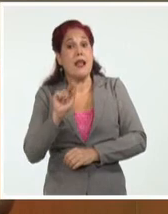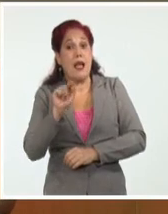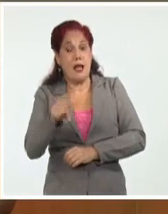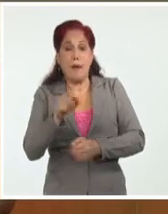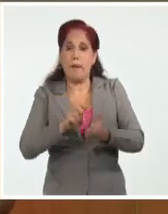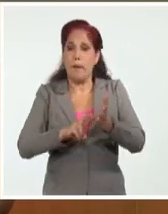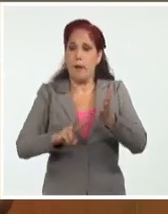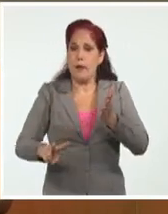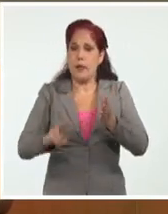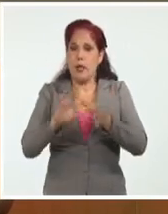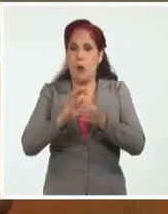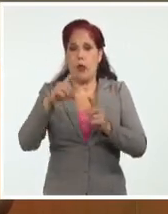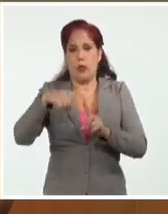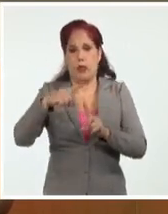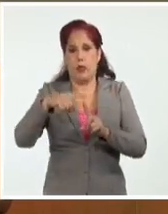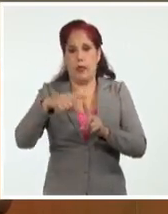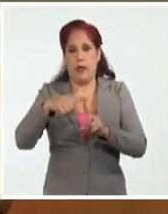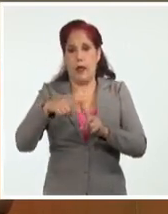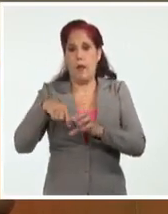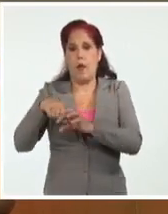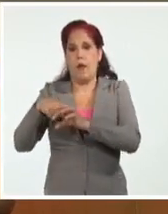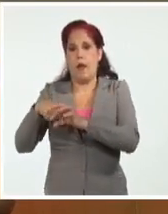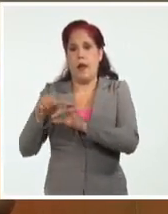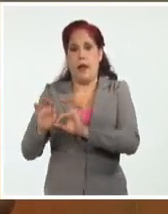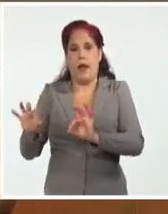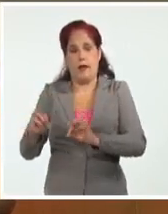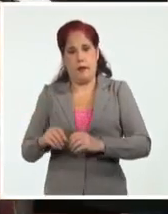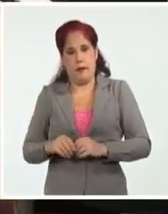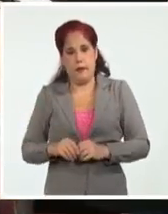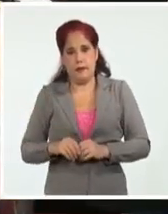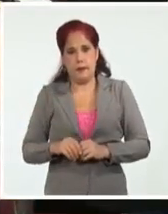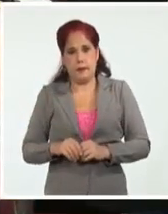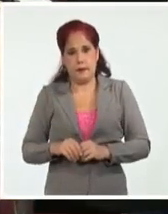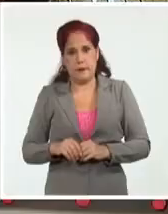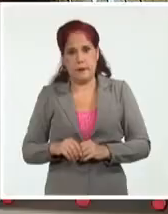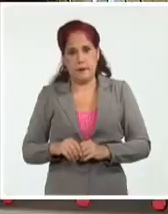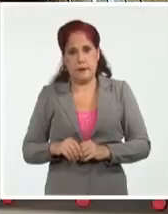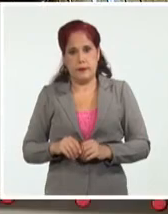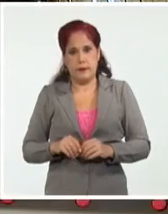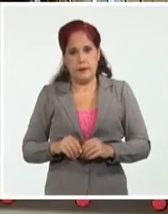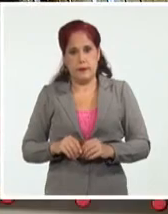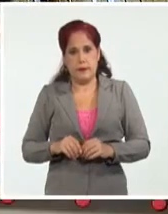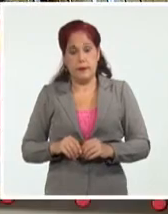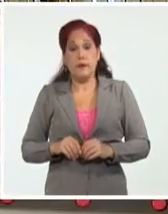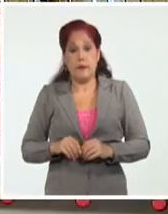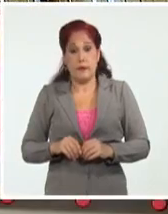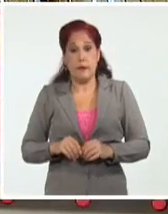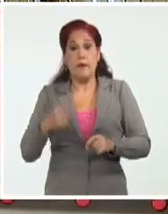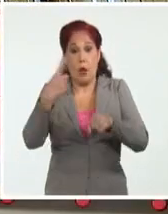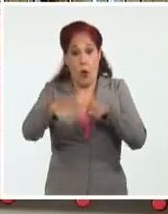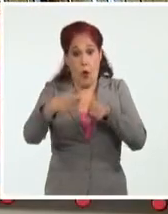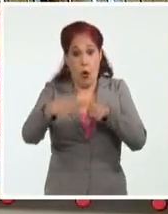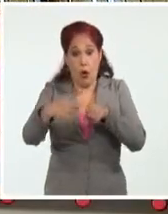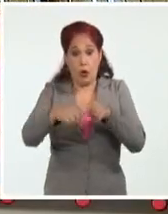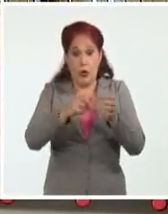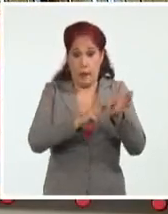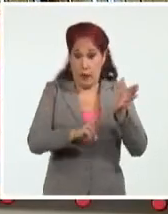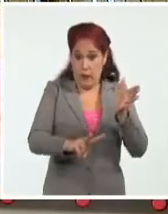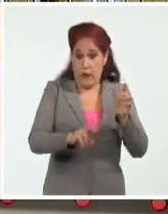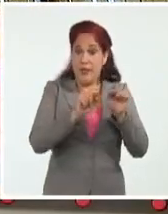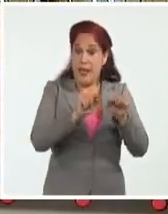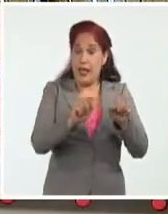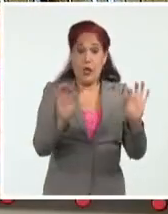la provincia de Guantánamo y el municipio especial Isla de la Juventud. Digamos que esto es un primer... El resto de los territorios del país